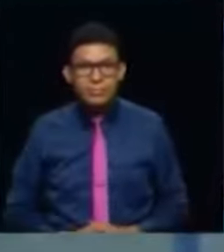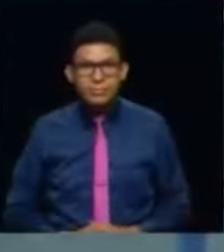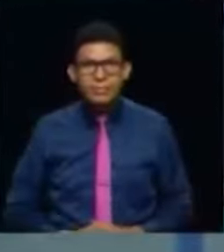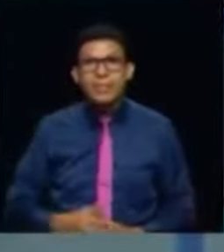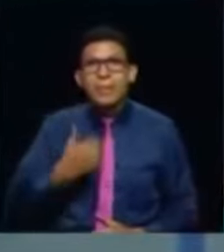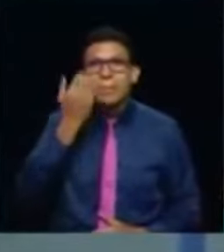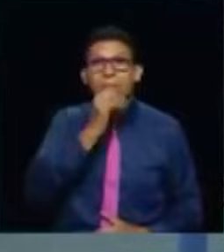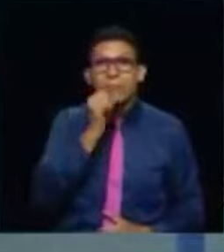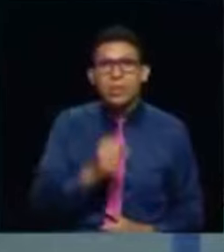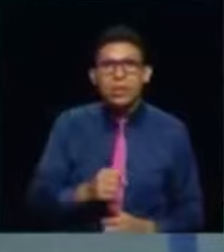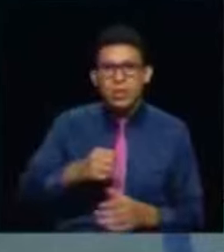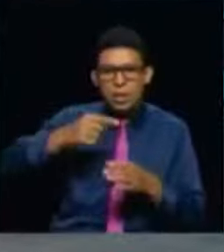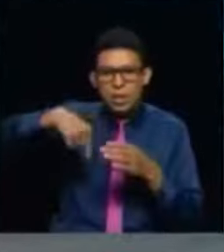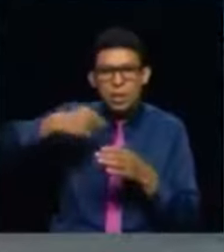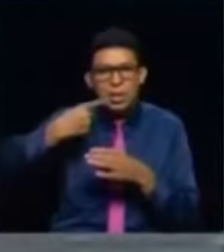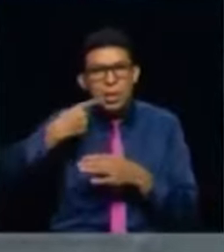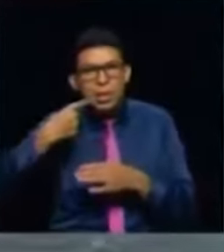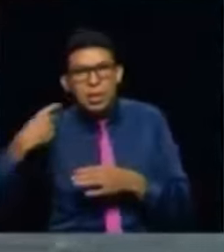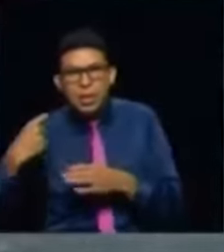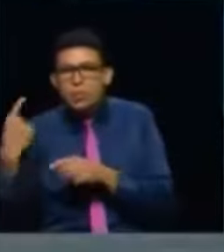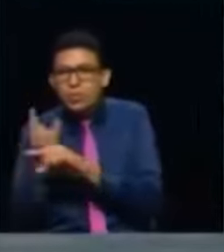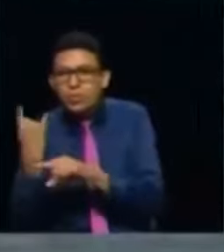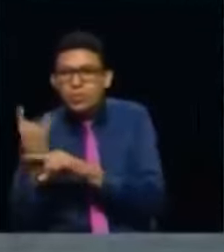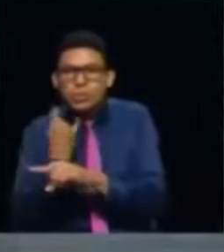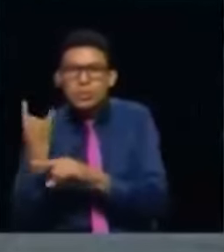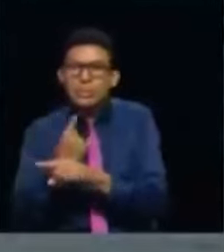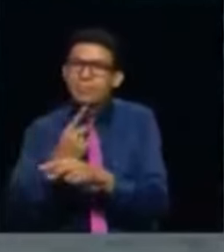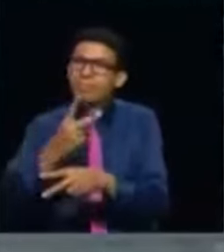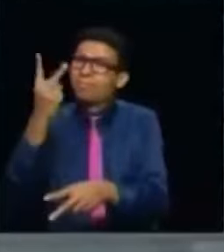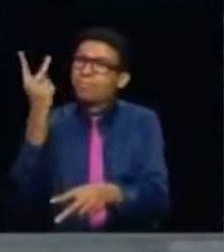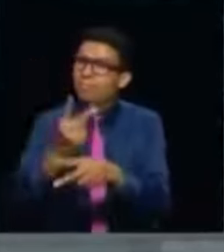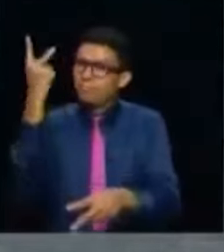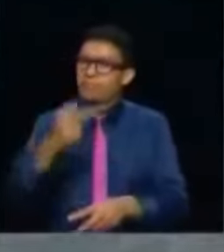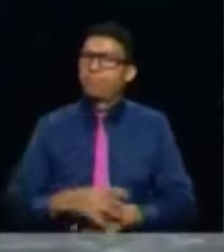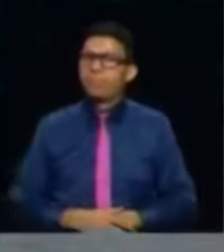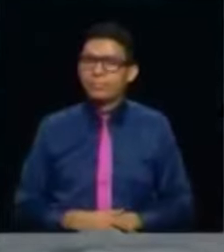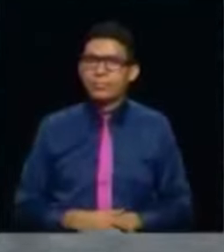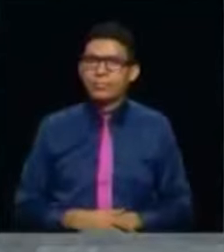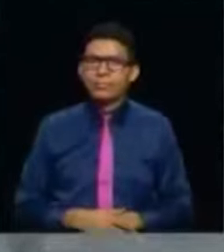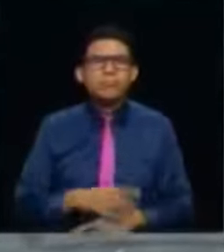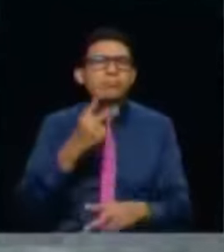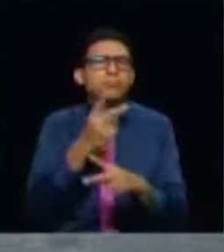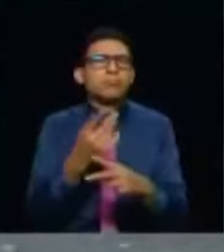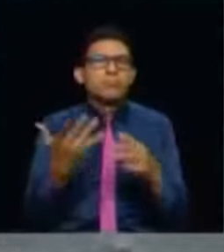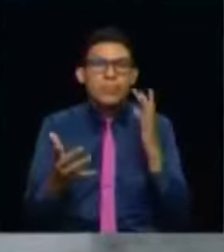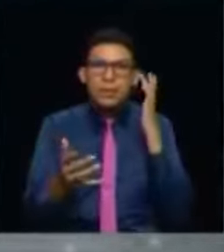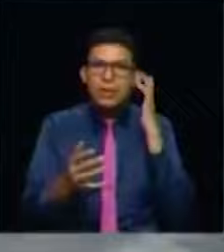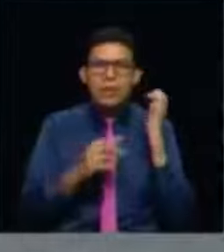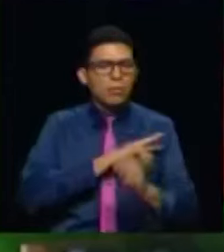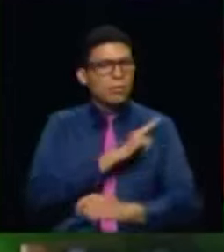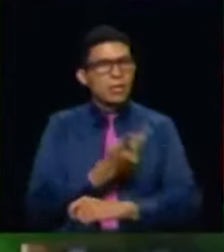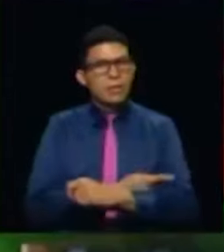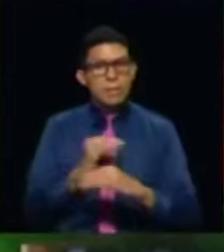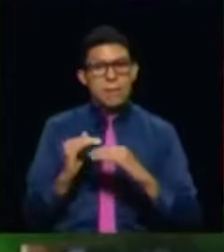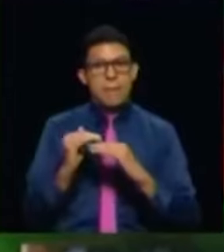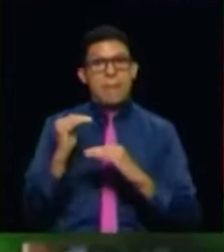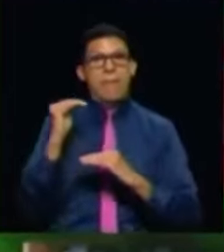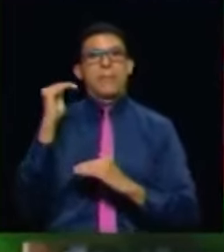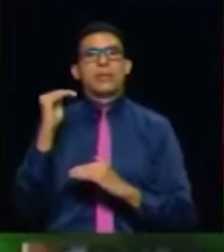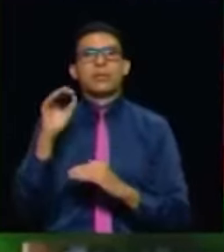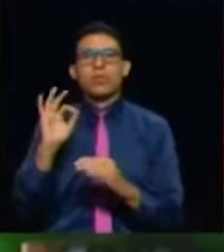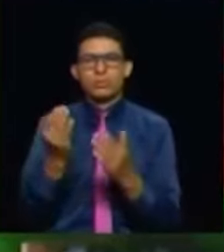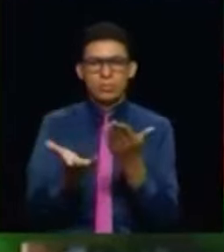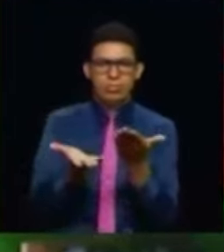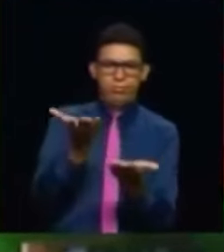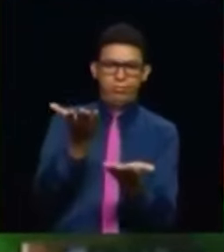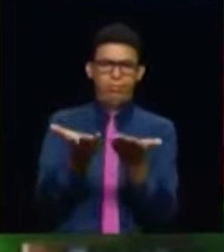consumo excesivo o sin supervisión médica representa riesgos potenciales. Puede tener riesgo de hipervitaminosis o de que tenga un